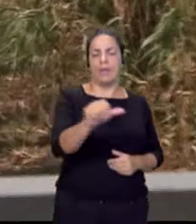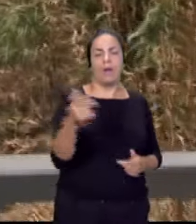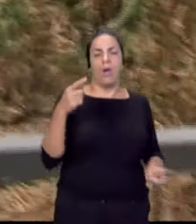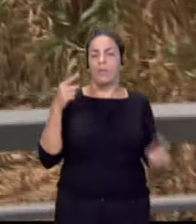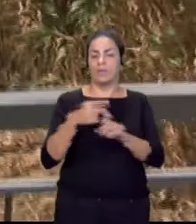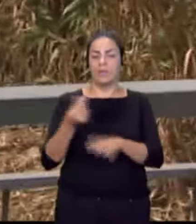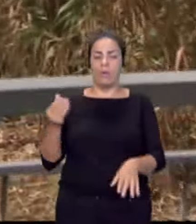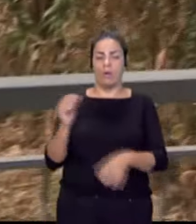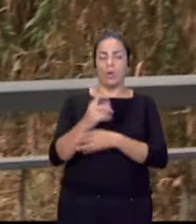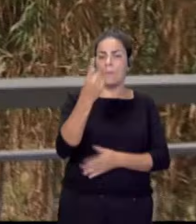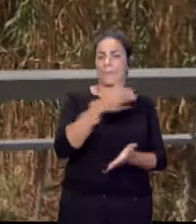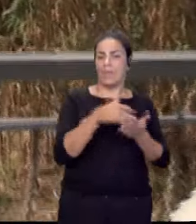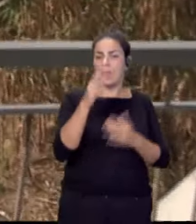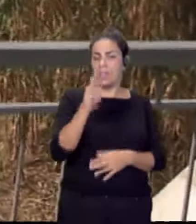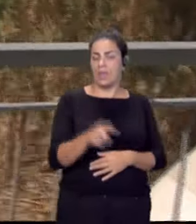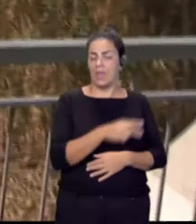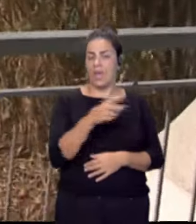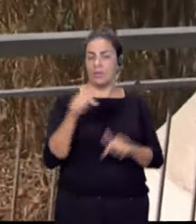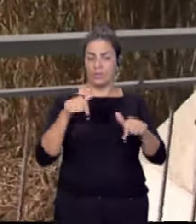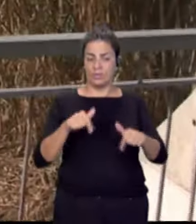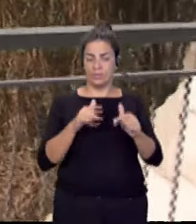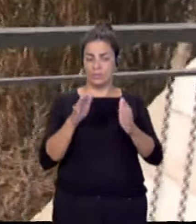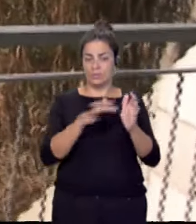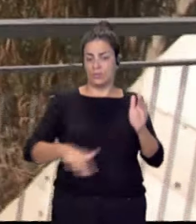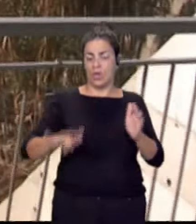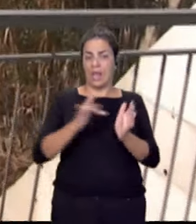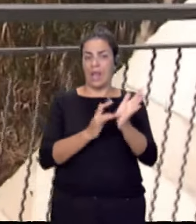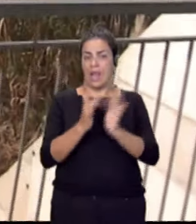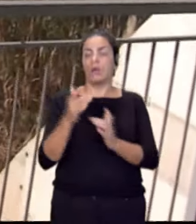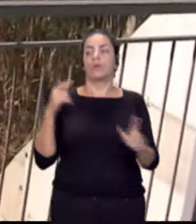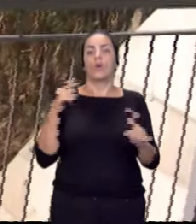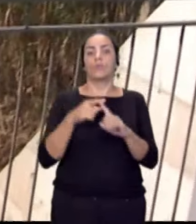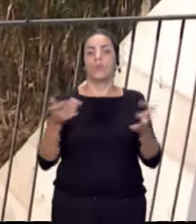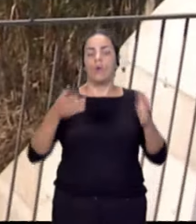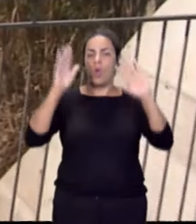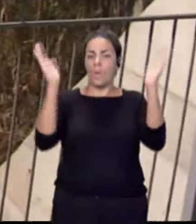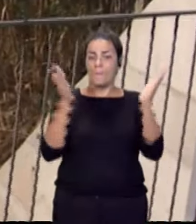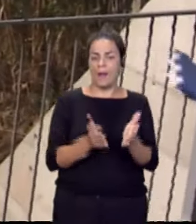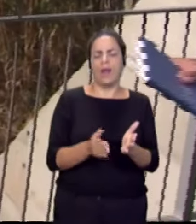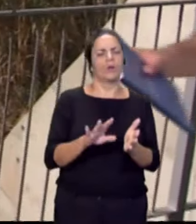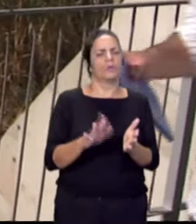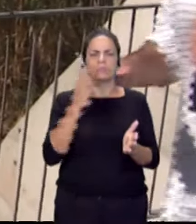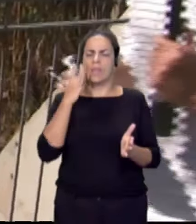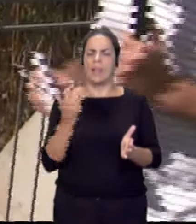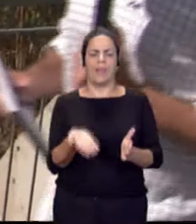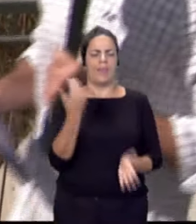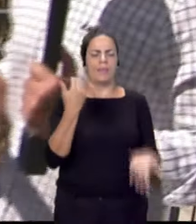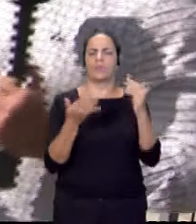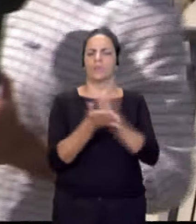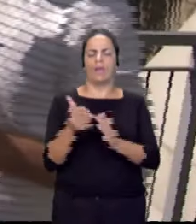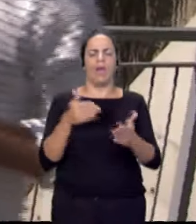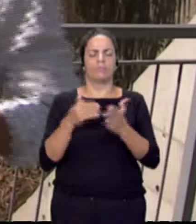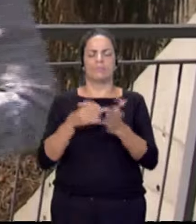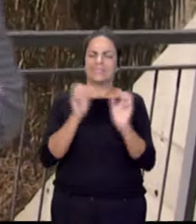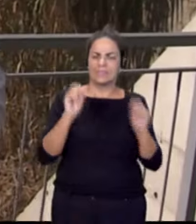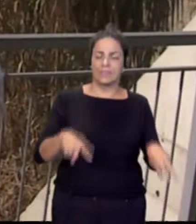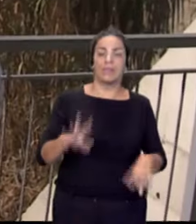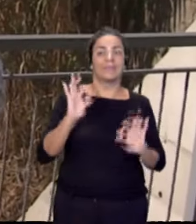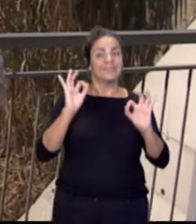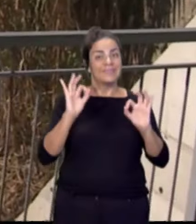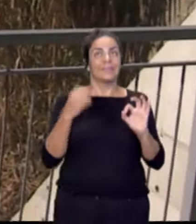de 1 millón de euros aquí, solo en la laguna, es que estos barrancos, como están viendo, estén libres de cualquier obstáculo y pueda el agua,